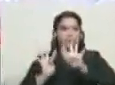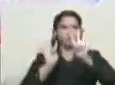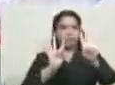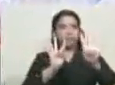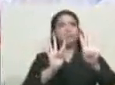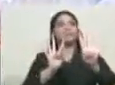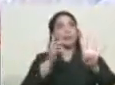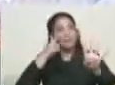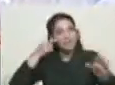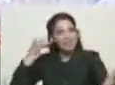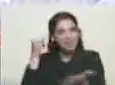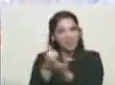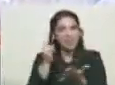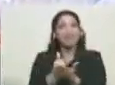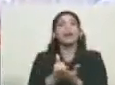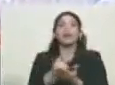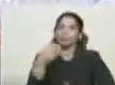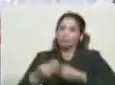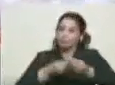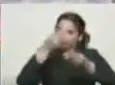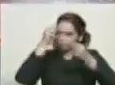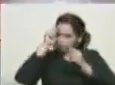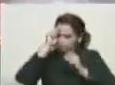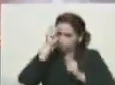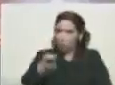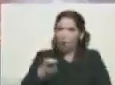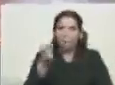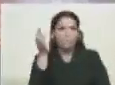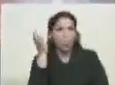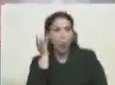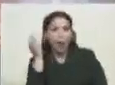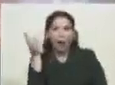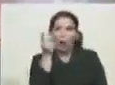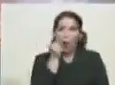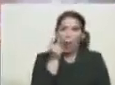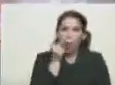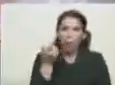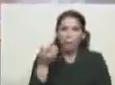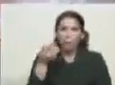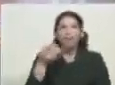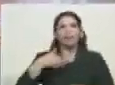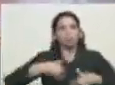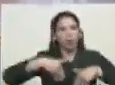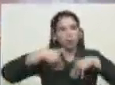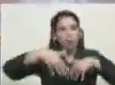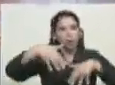manifestación, y ahí hay que hacerle un reconocimiento a este pueblo, a las mujeres, a los hombres, a la milicia.